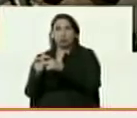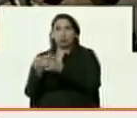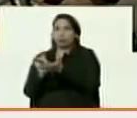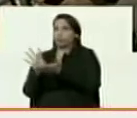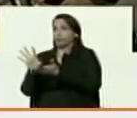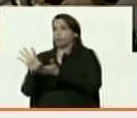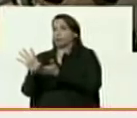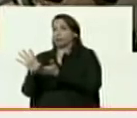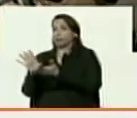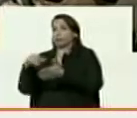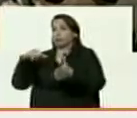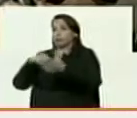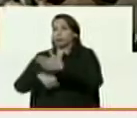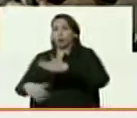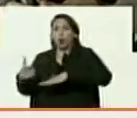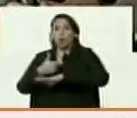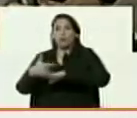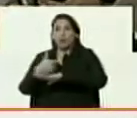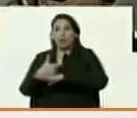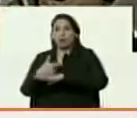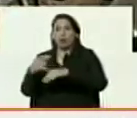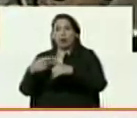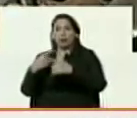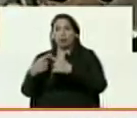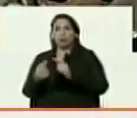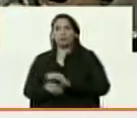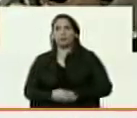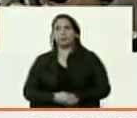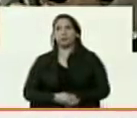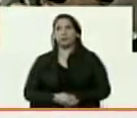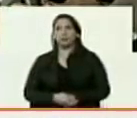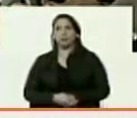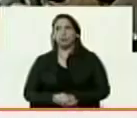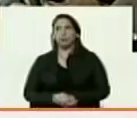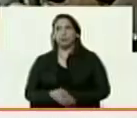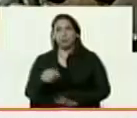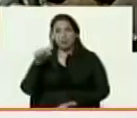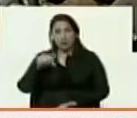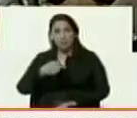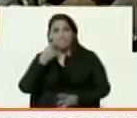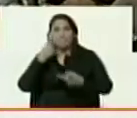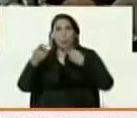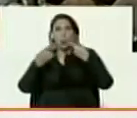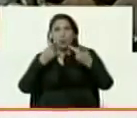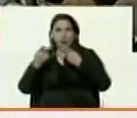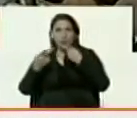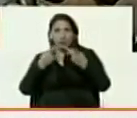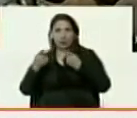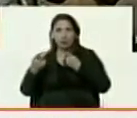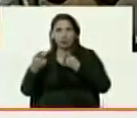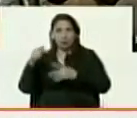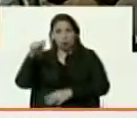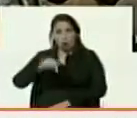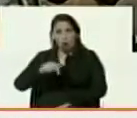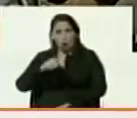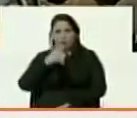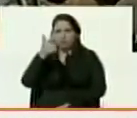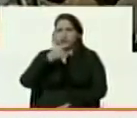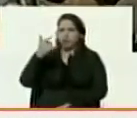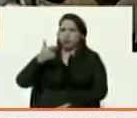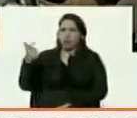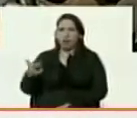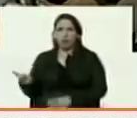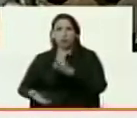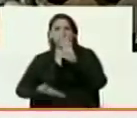sencillamente le tumbaron ese gobierno. Y además, esta plataforma política que hoy está buscando una